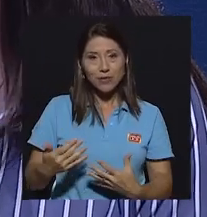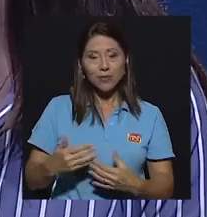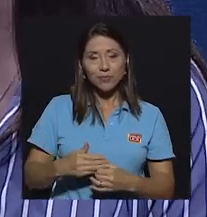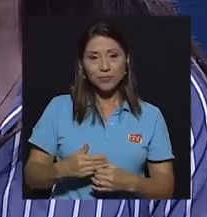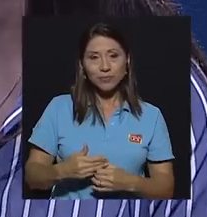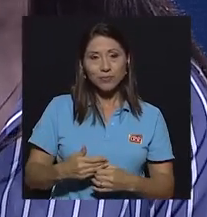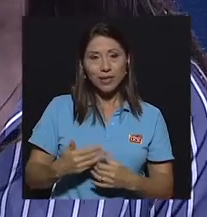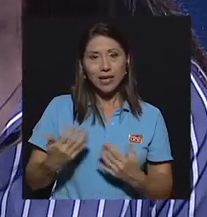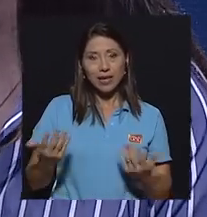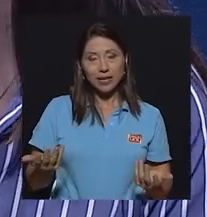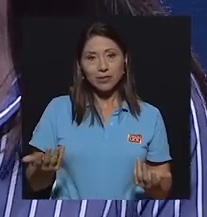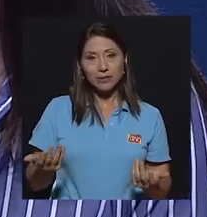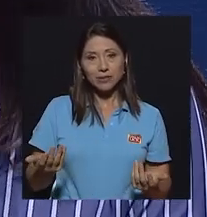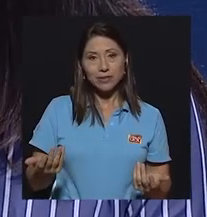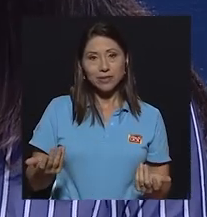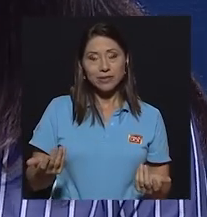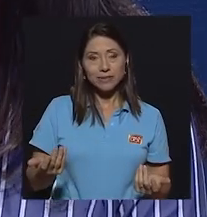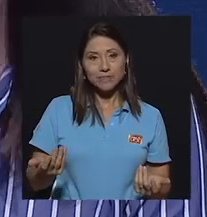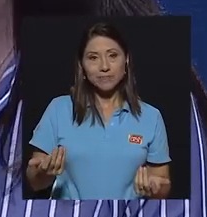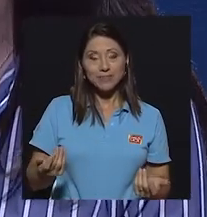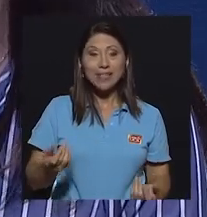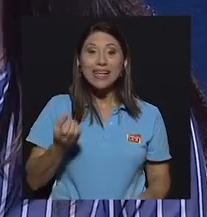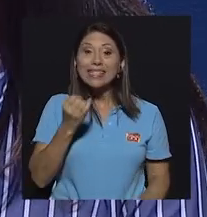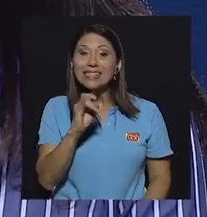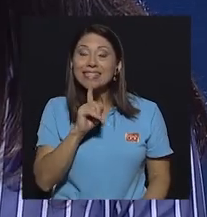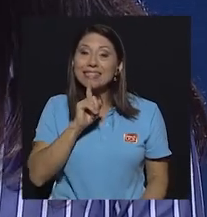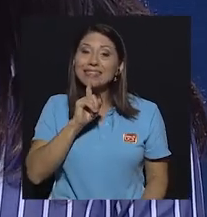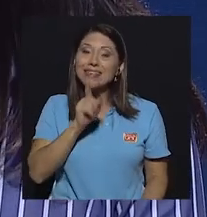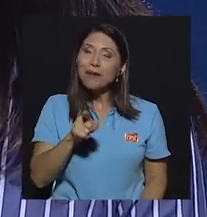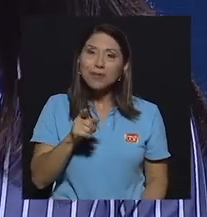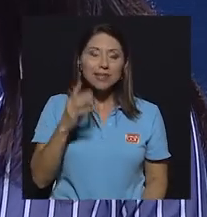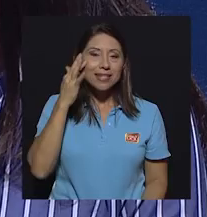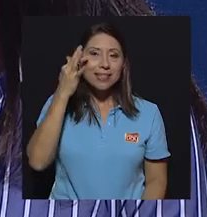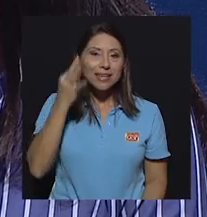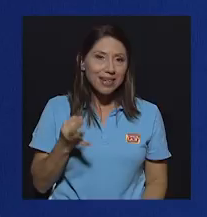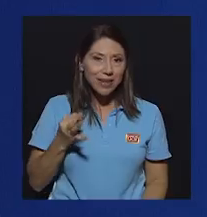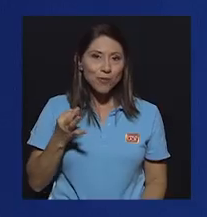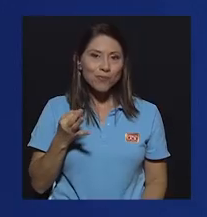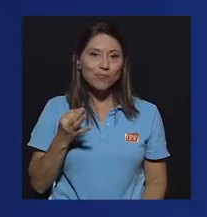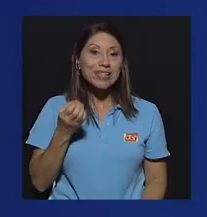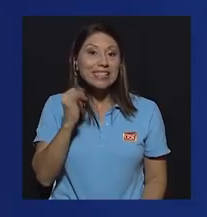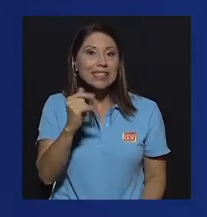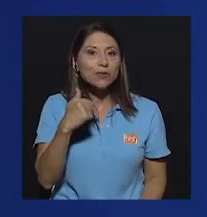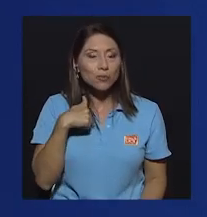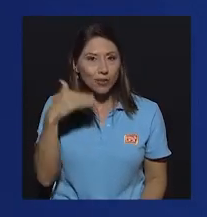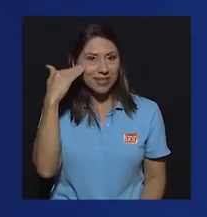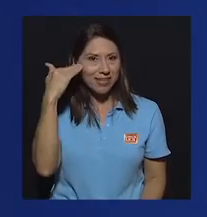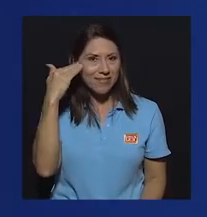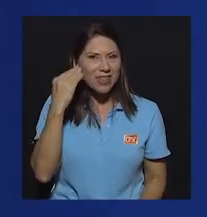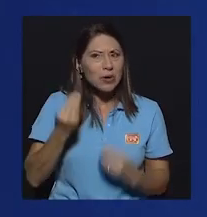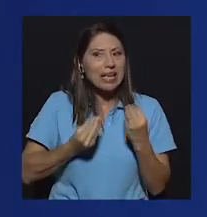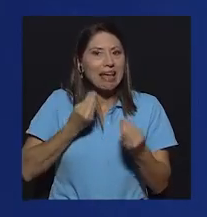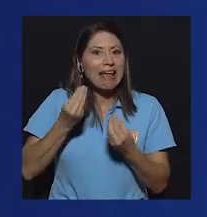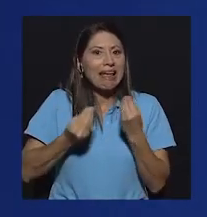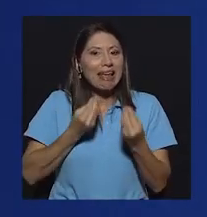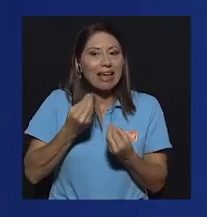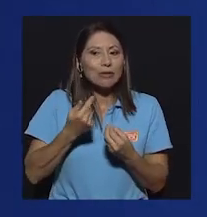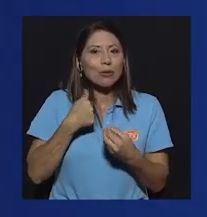inicio. Creo que fue más bien un proceso donde al final yo ya entendí como esto es mucho más serio de lo